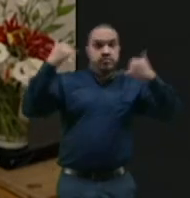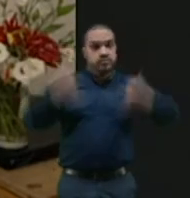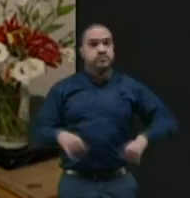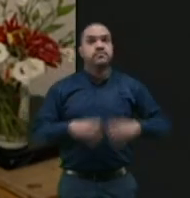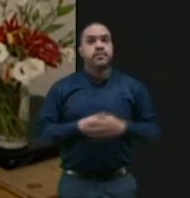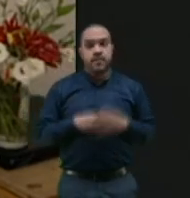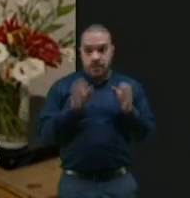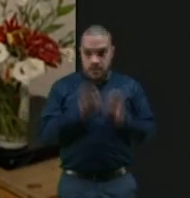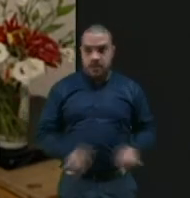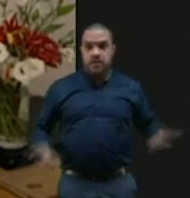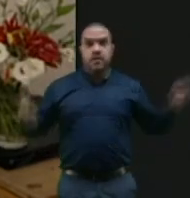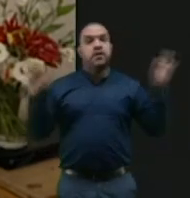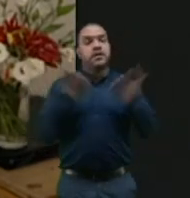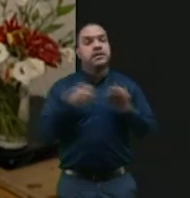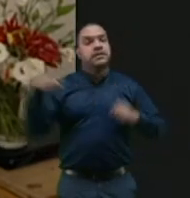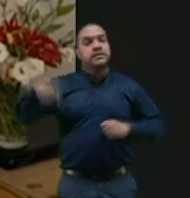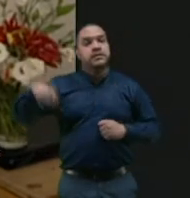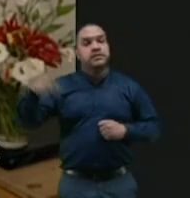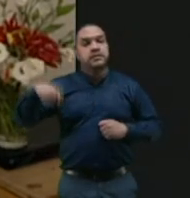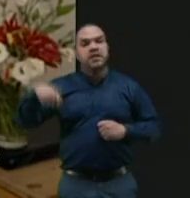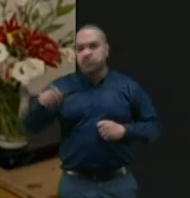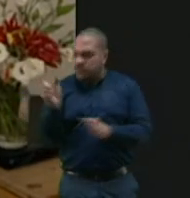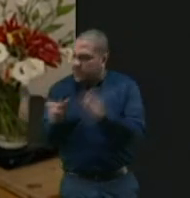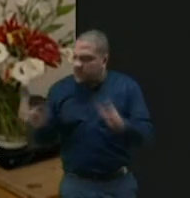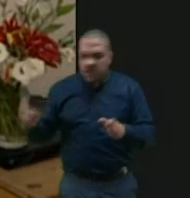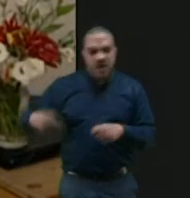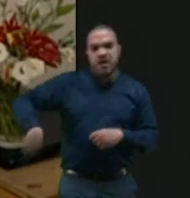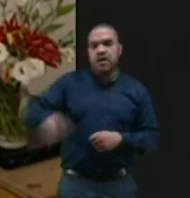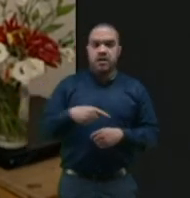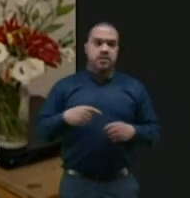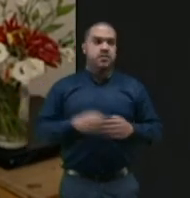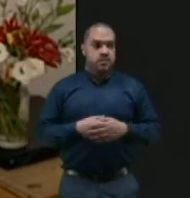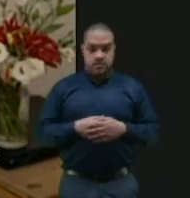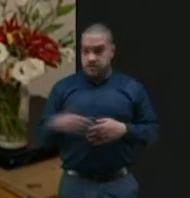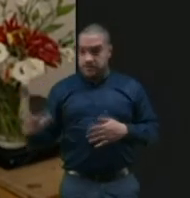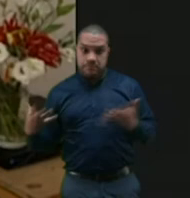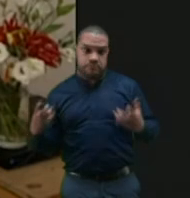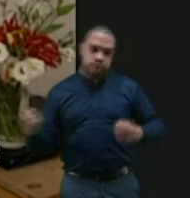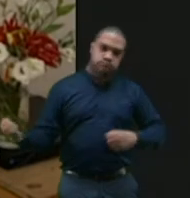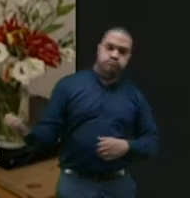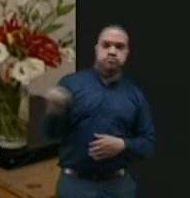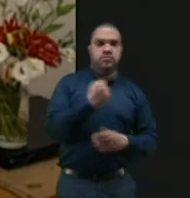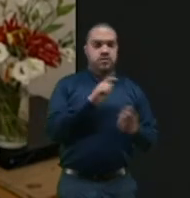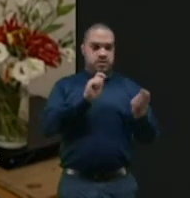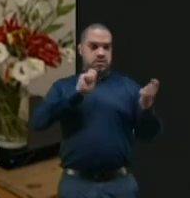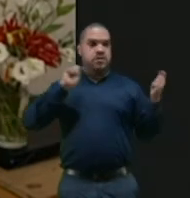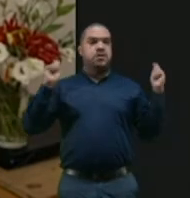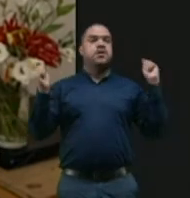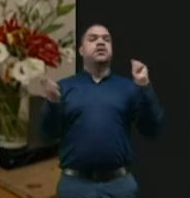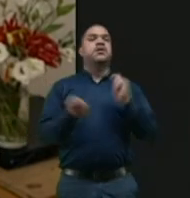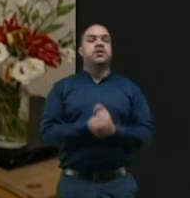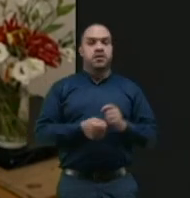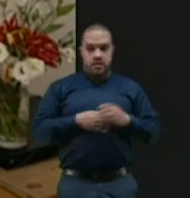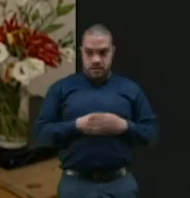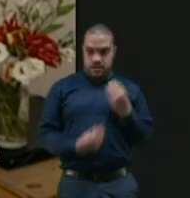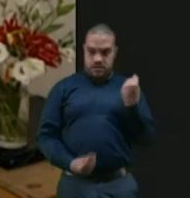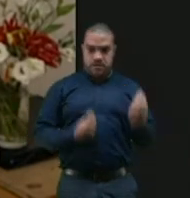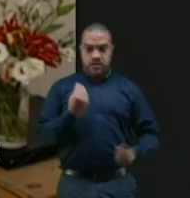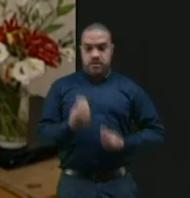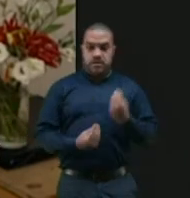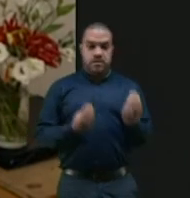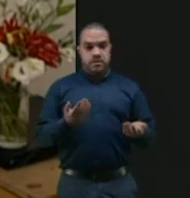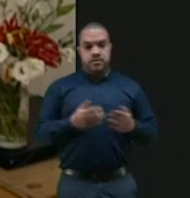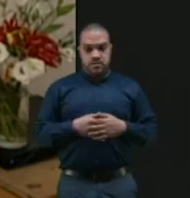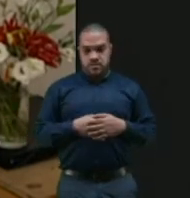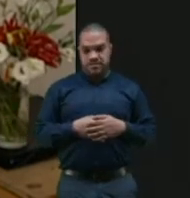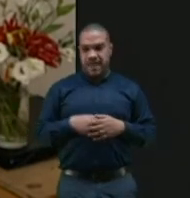nosotros necesitamos más personas, pero la pasión de cambio que hay es mayor que el miedo a fracasar.